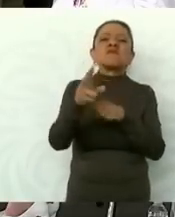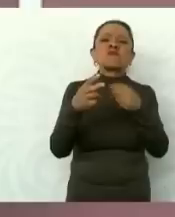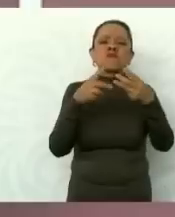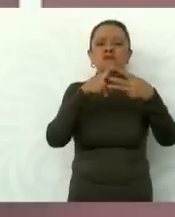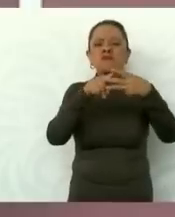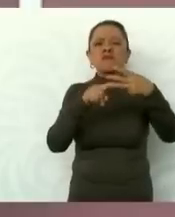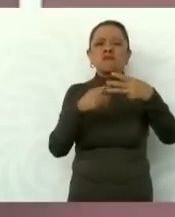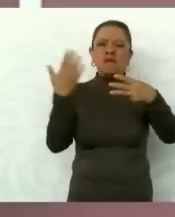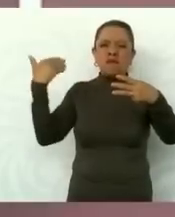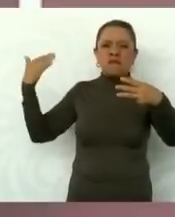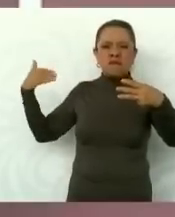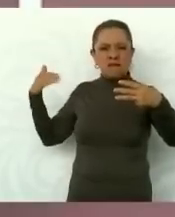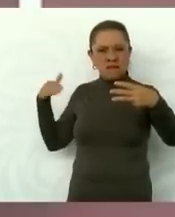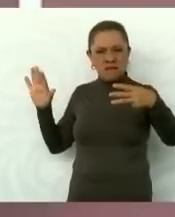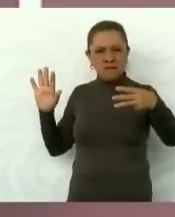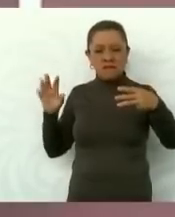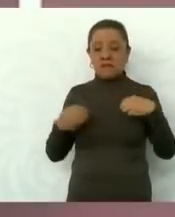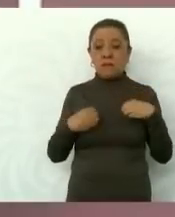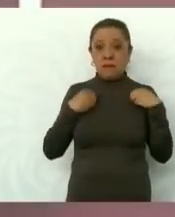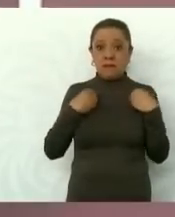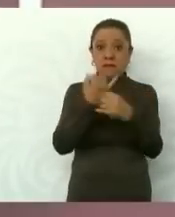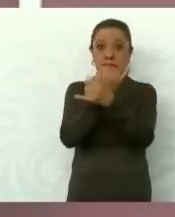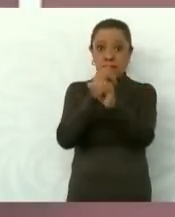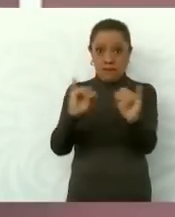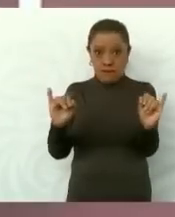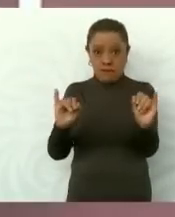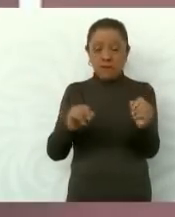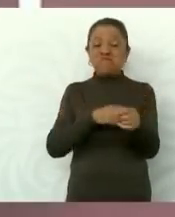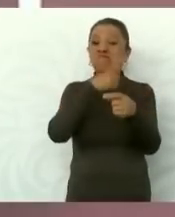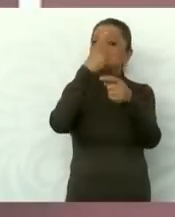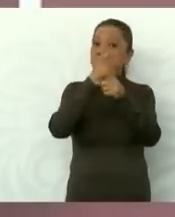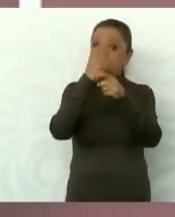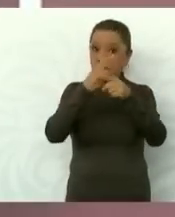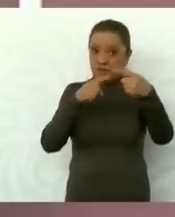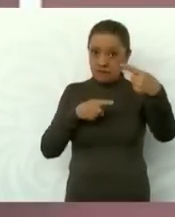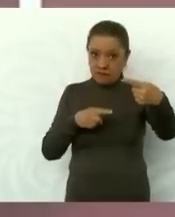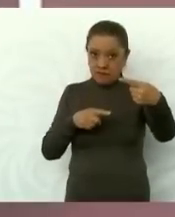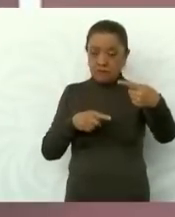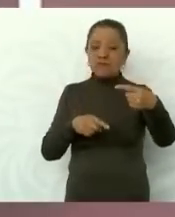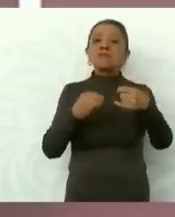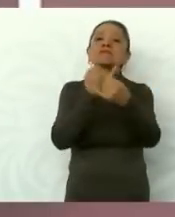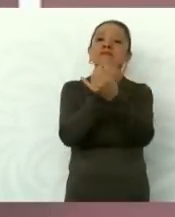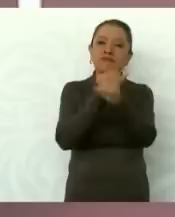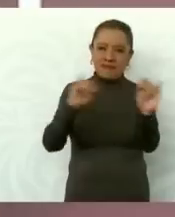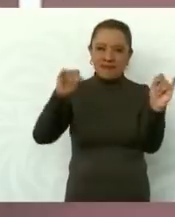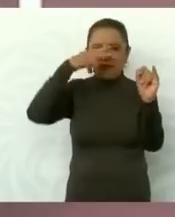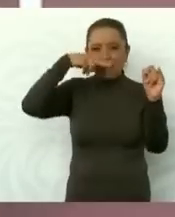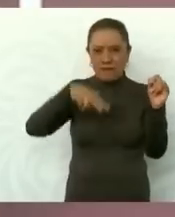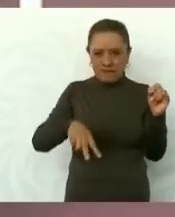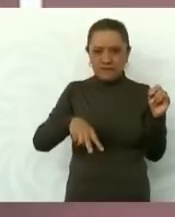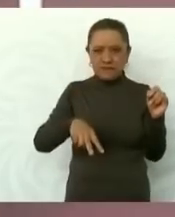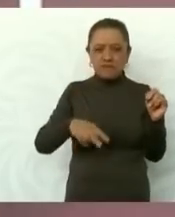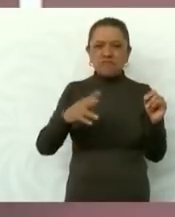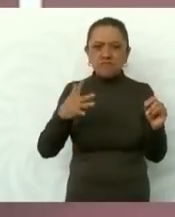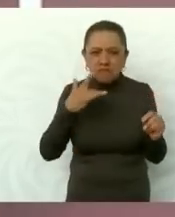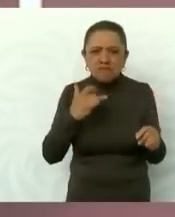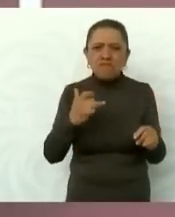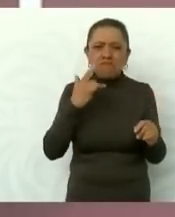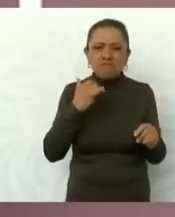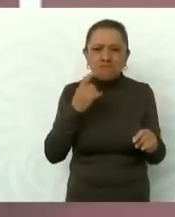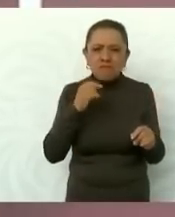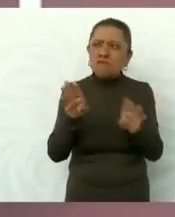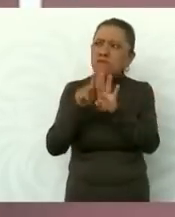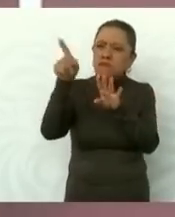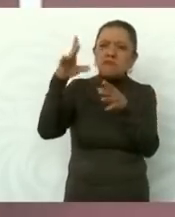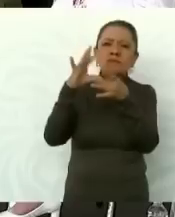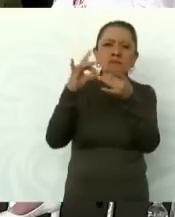transformaciones de la vida independiente? La primera, la independencia de México, que como bien explicó